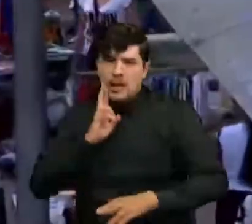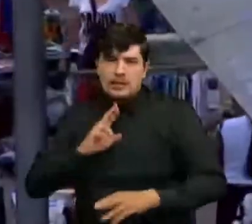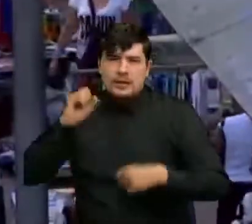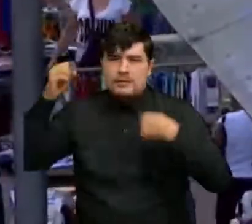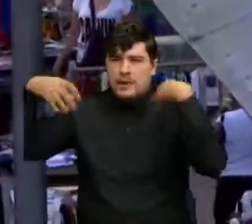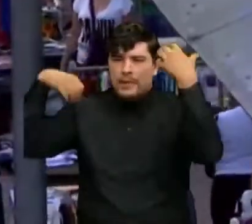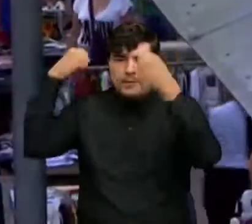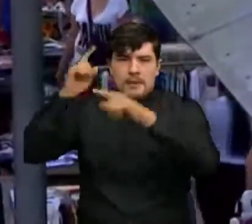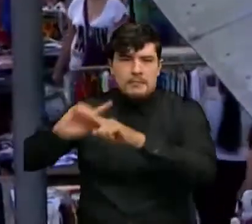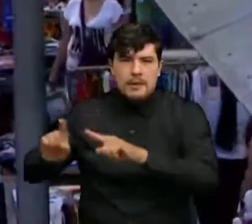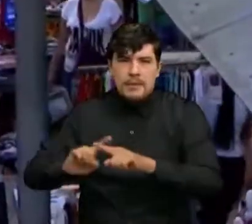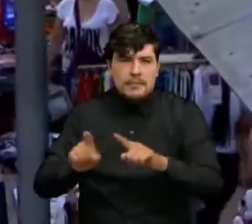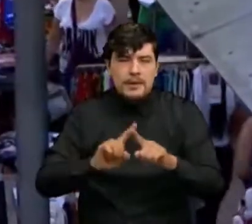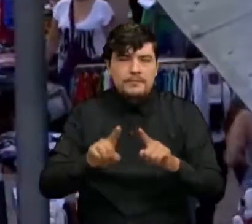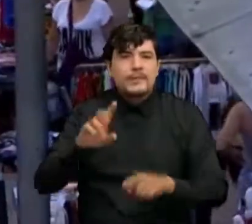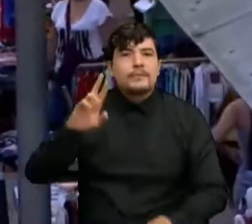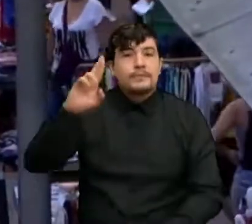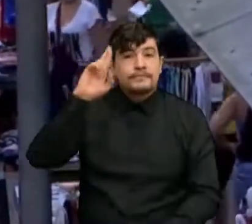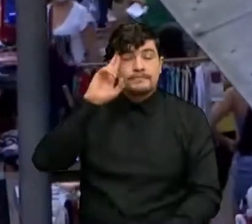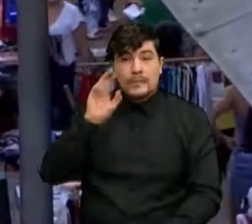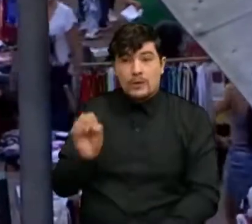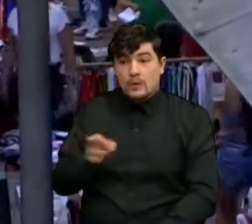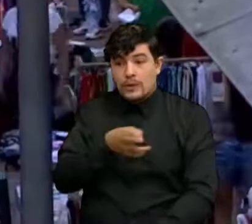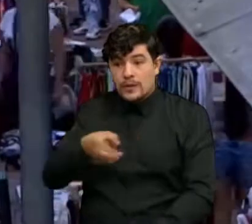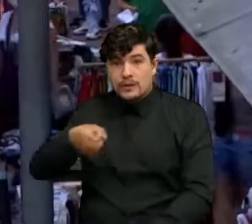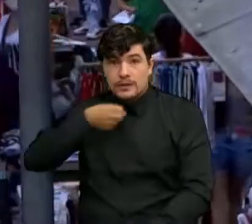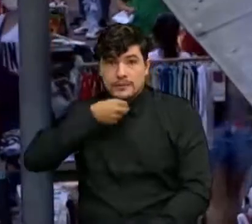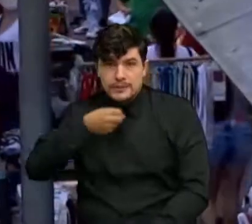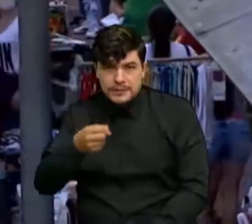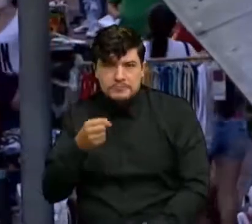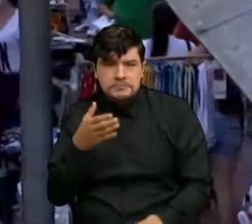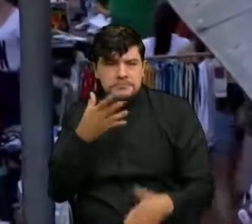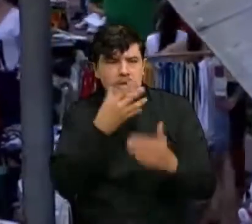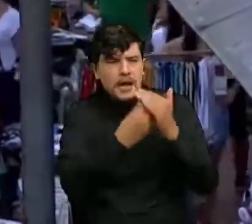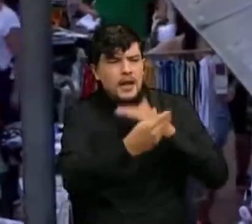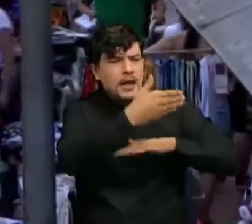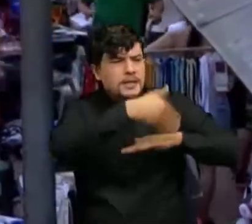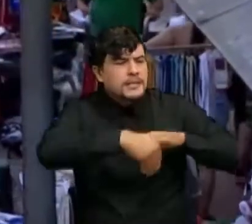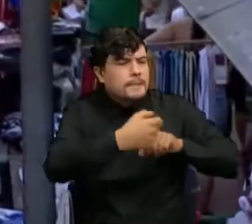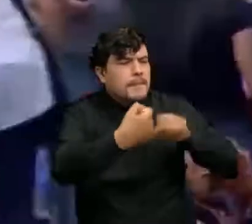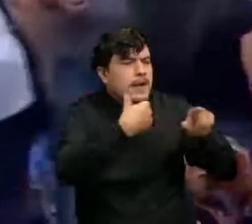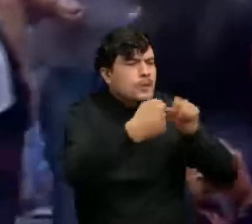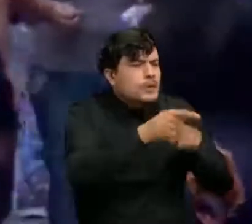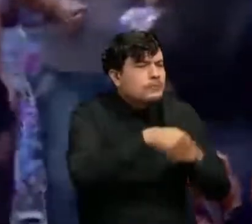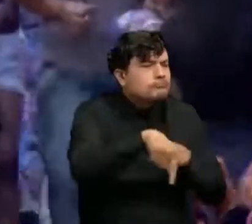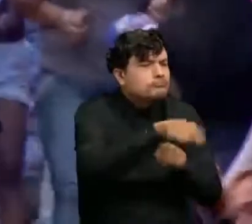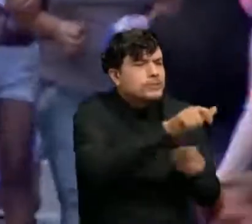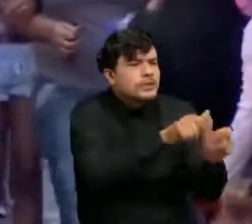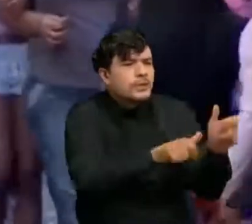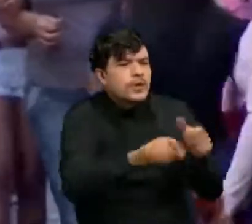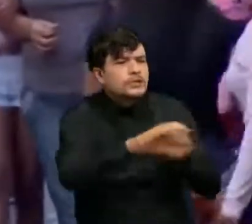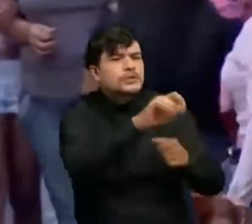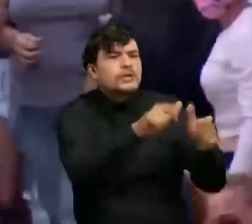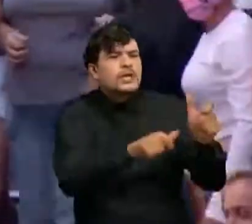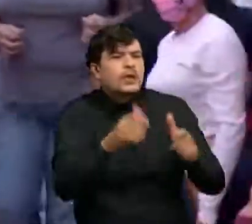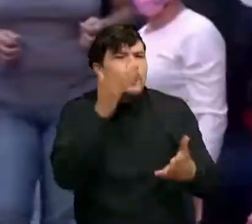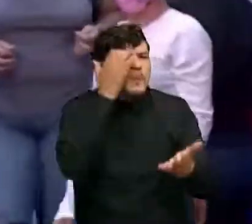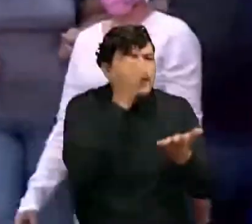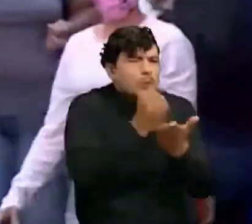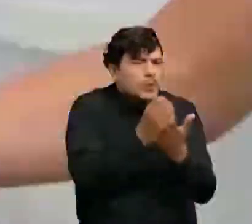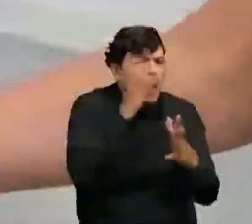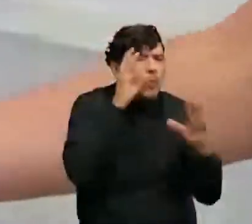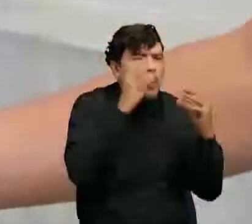Oriente Noticias salió a las calles a preguntarle a los santandereanos qué se debe hacer en estos tiempos de COVID y cuando el gobierno